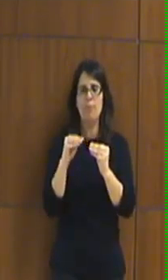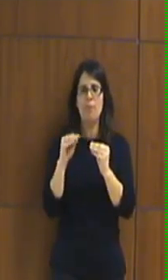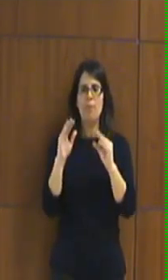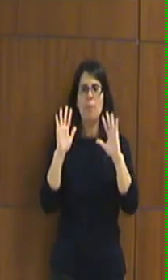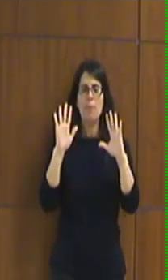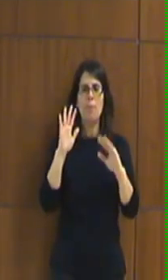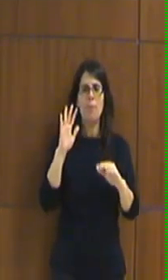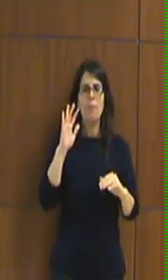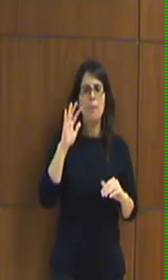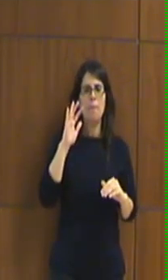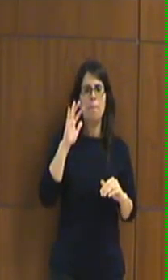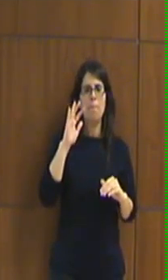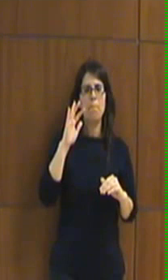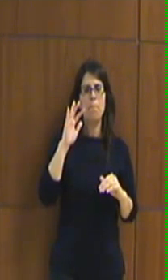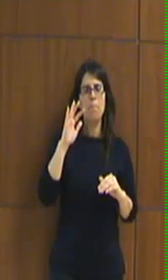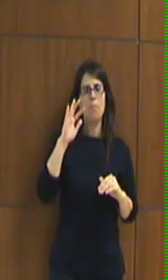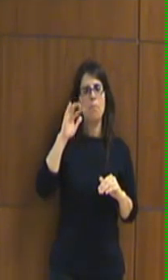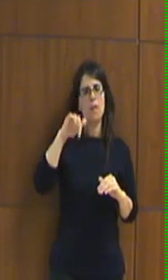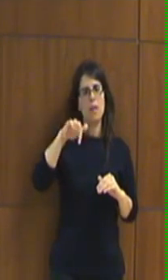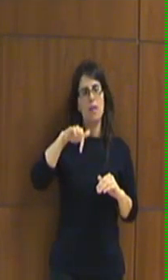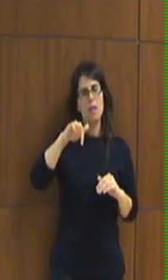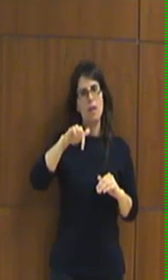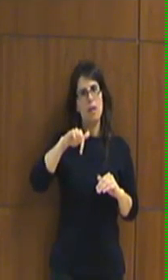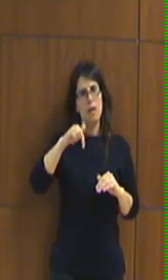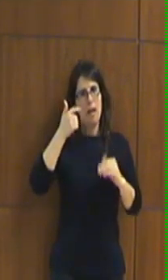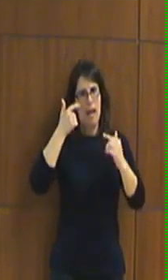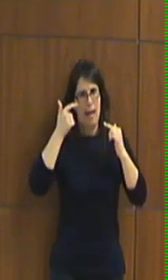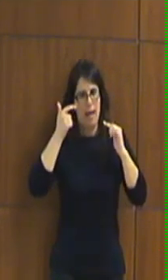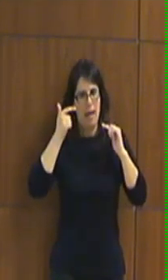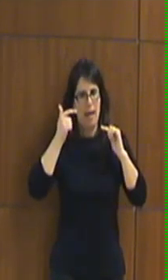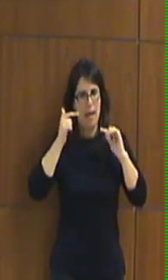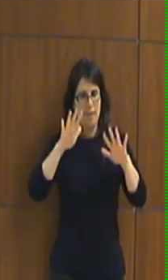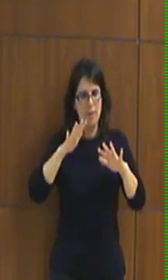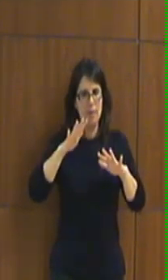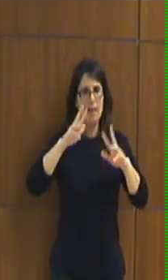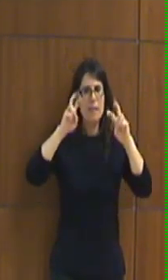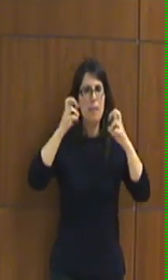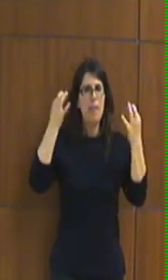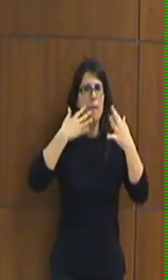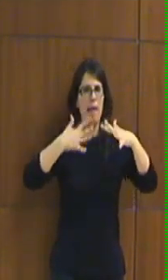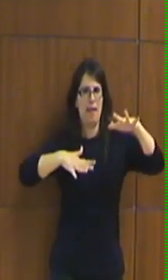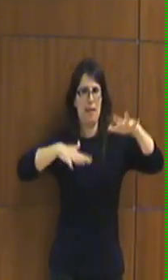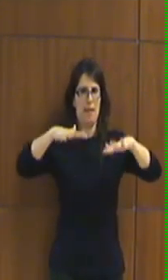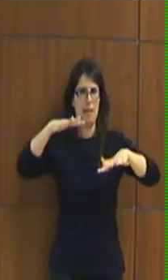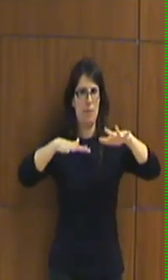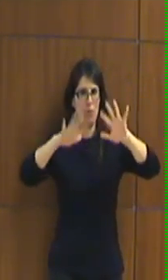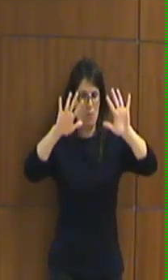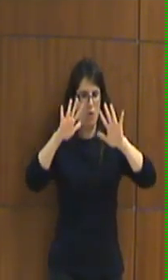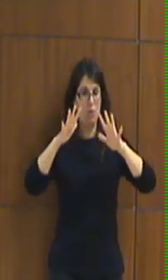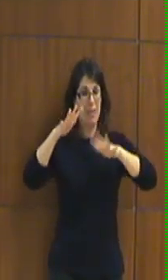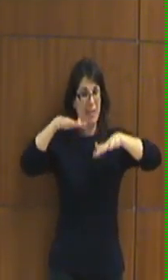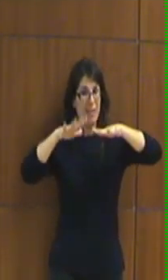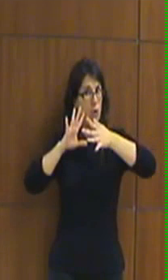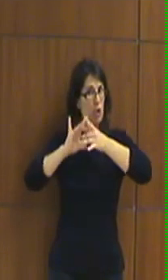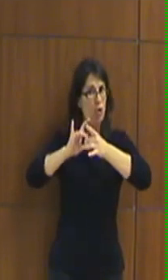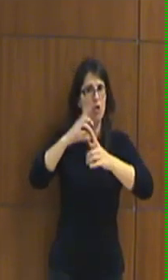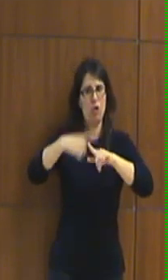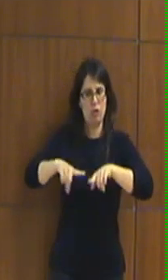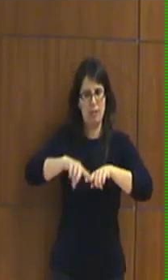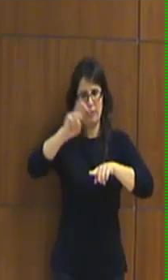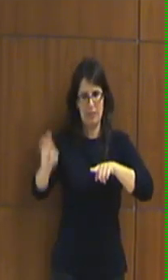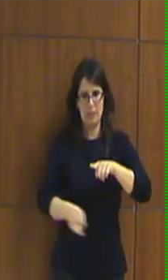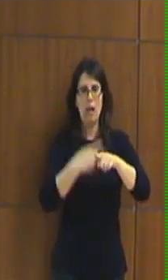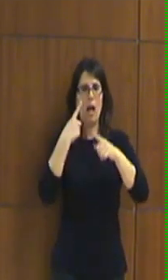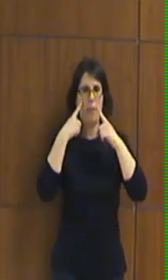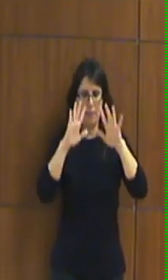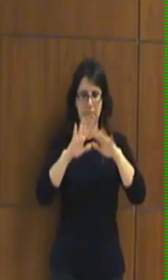Ahí, cuando comento el equilibrio, a ver, a mí se me ocurren varias cosas, ¿no? Una, no es lo mismo que en un